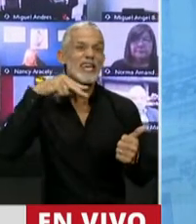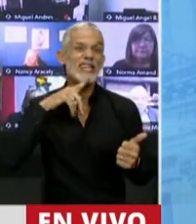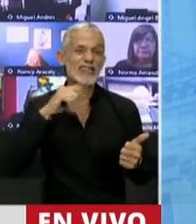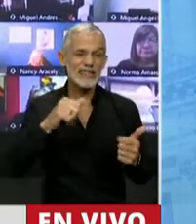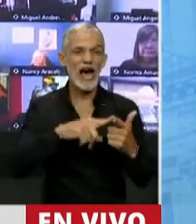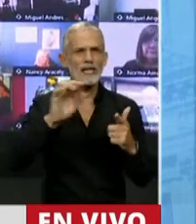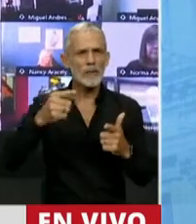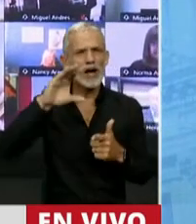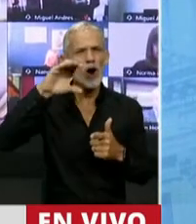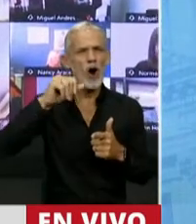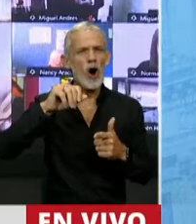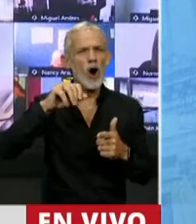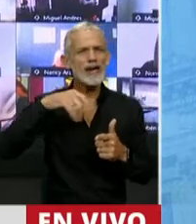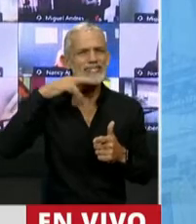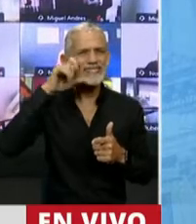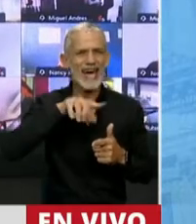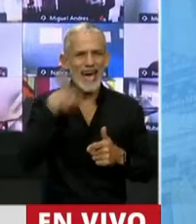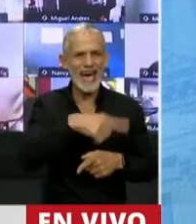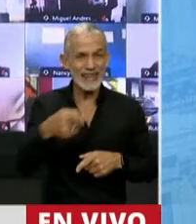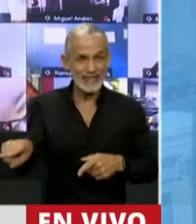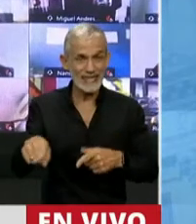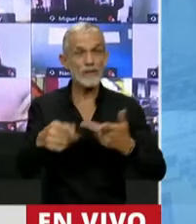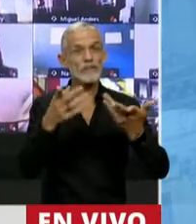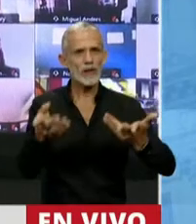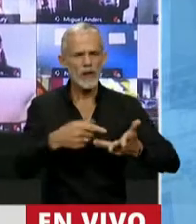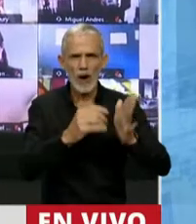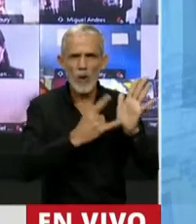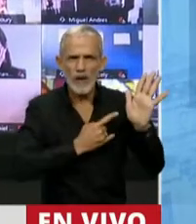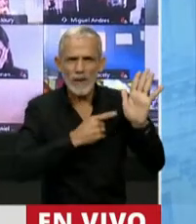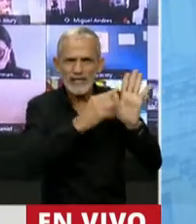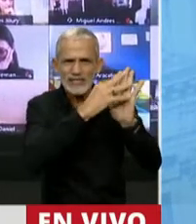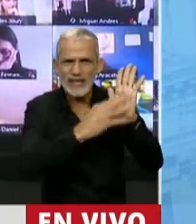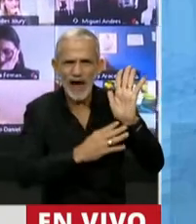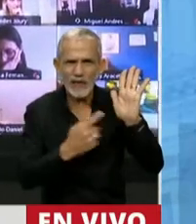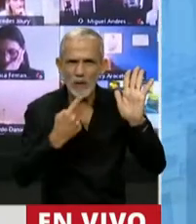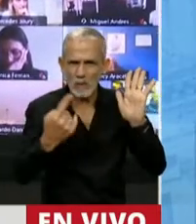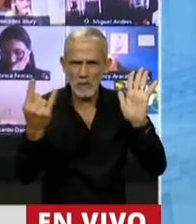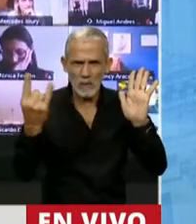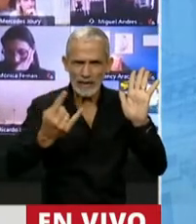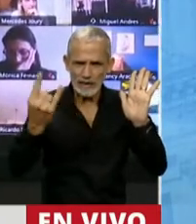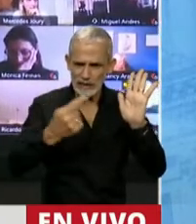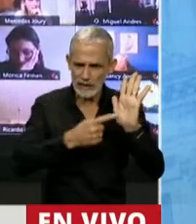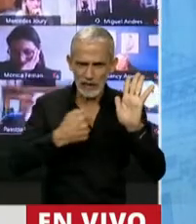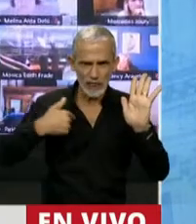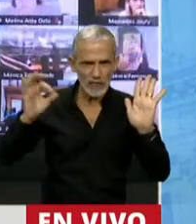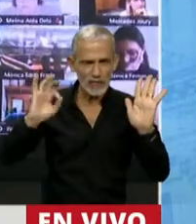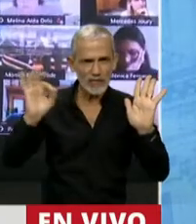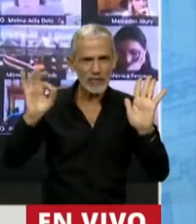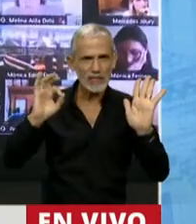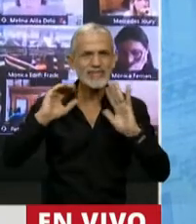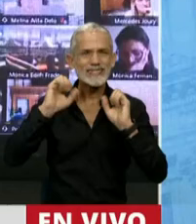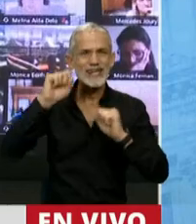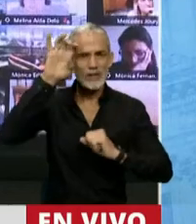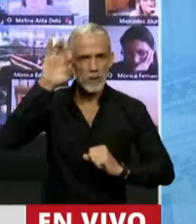hablo del conicet y paradójicamente son las universidades quienes desmienten también al secretario minería de la nación